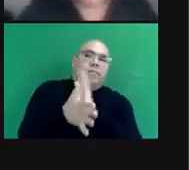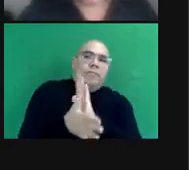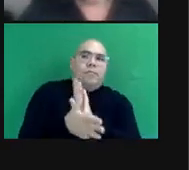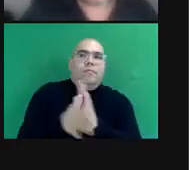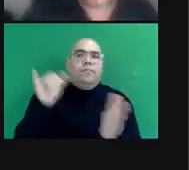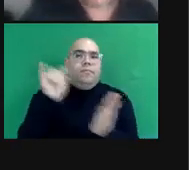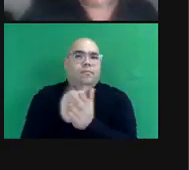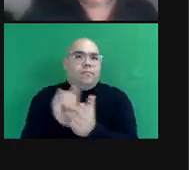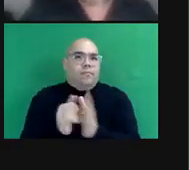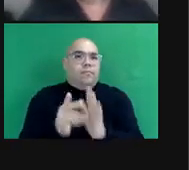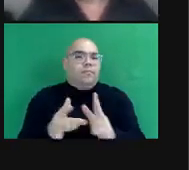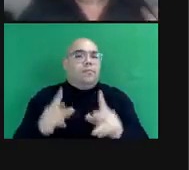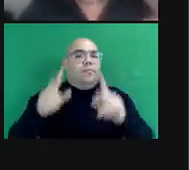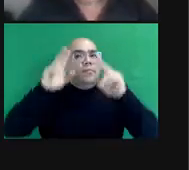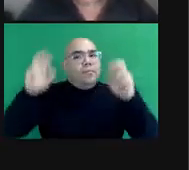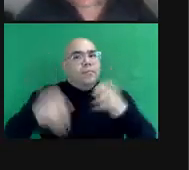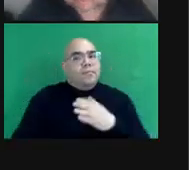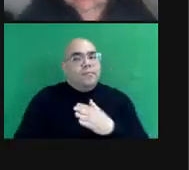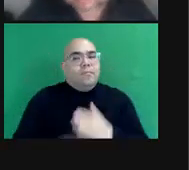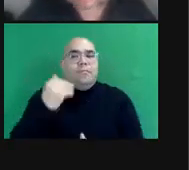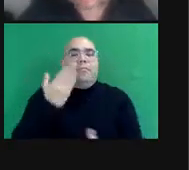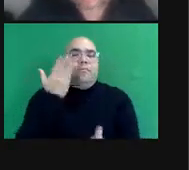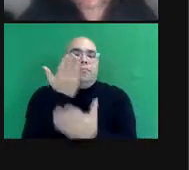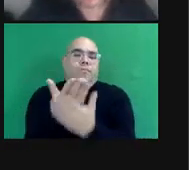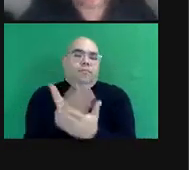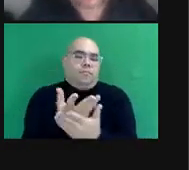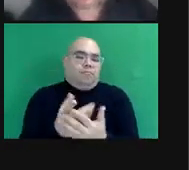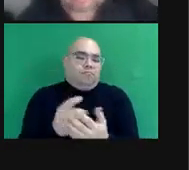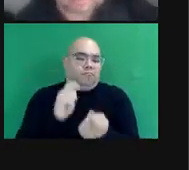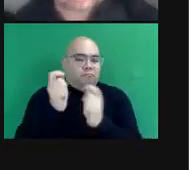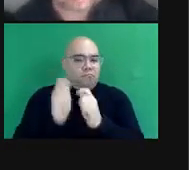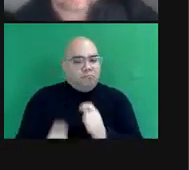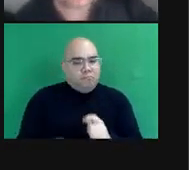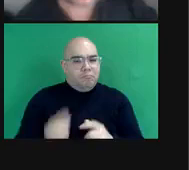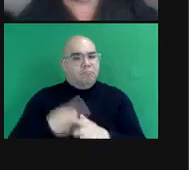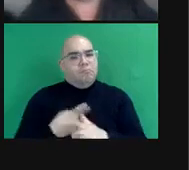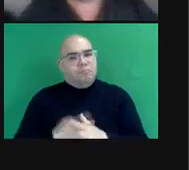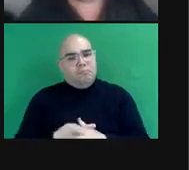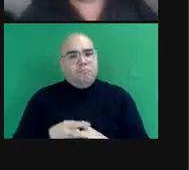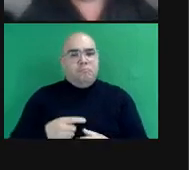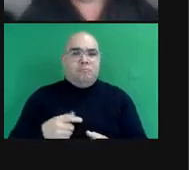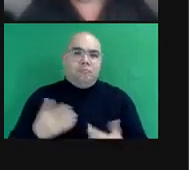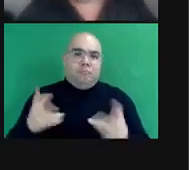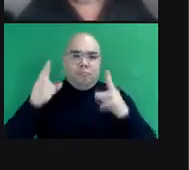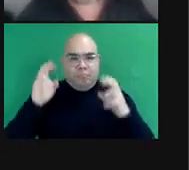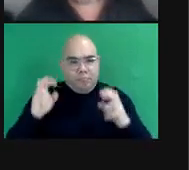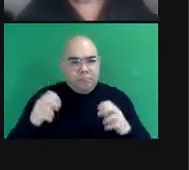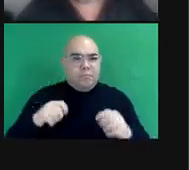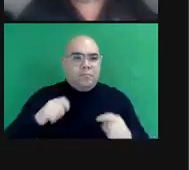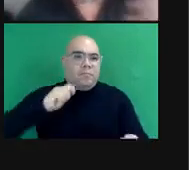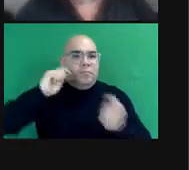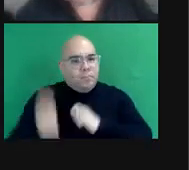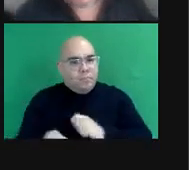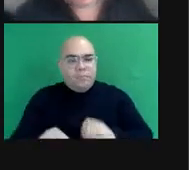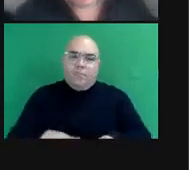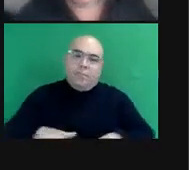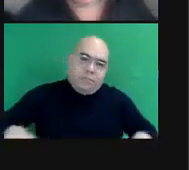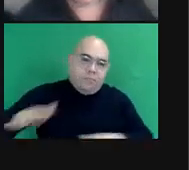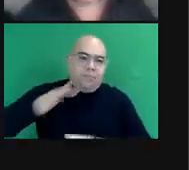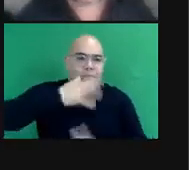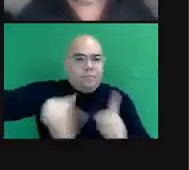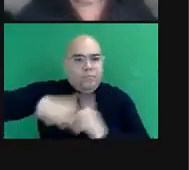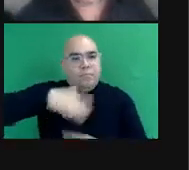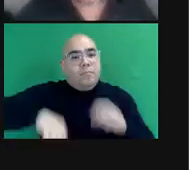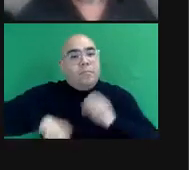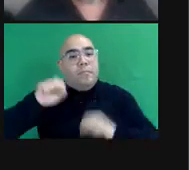son, pero sí son activaciones, que no está negociando con la superficie ni con el entorno, pero tal vez quiera nombrar otra